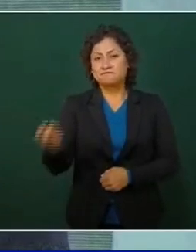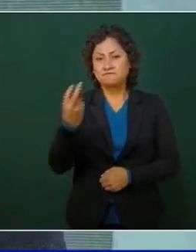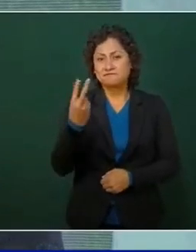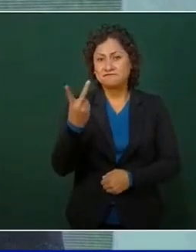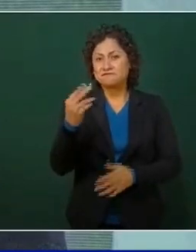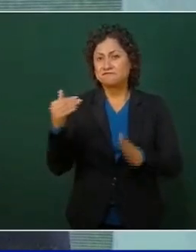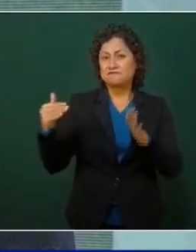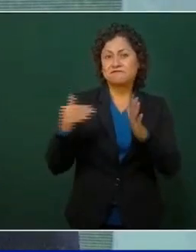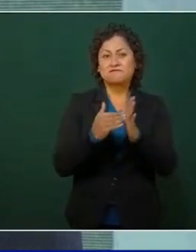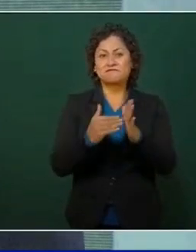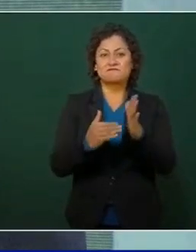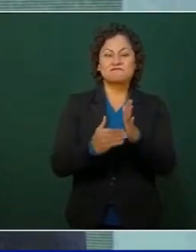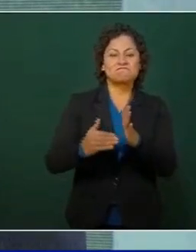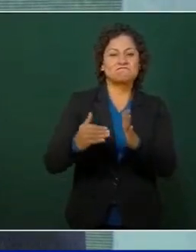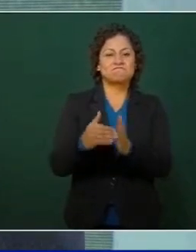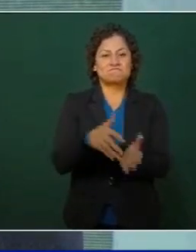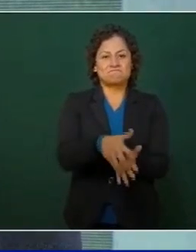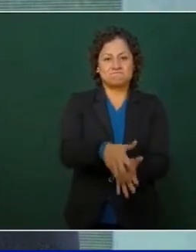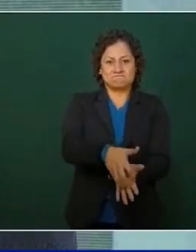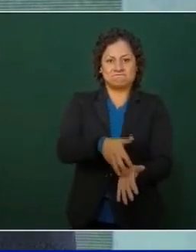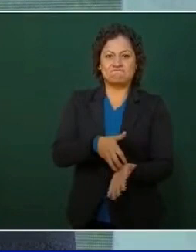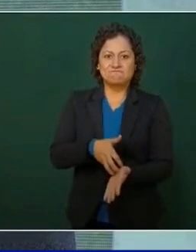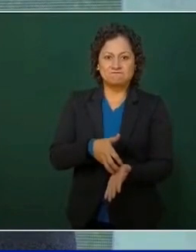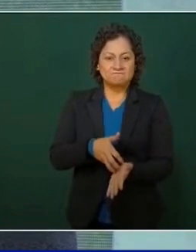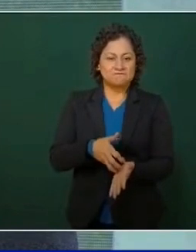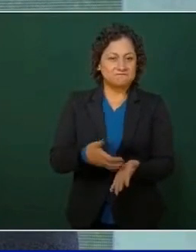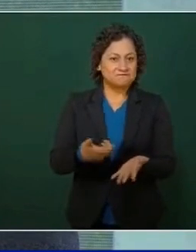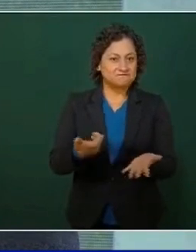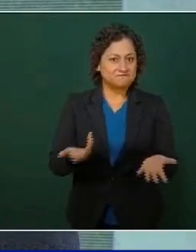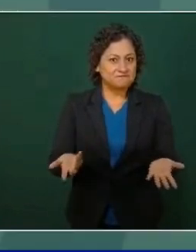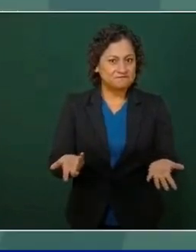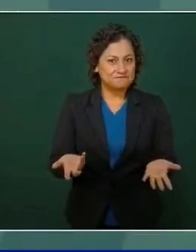225,000 millones de pesos.